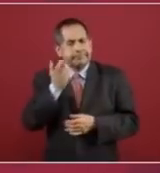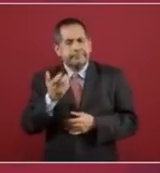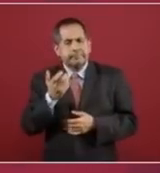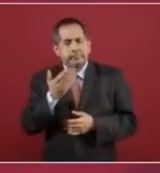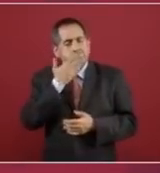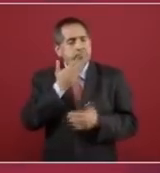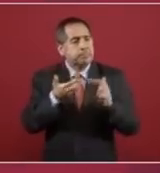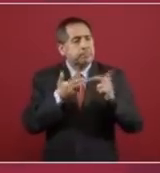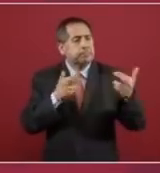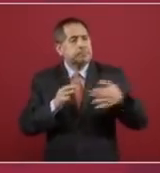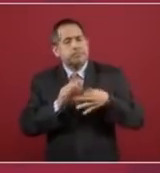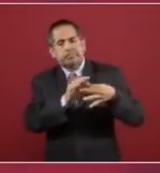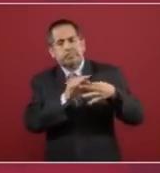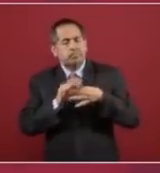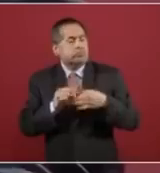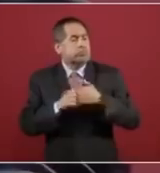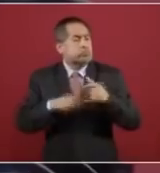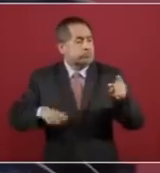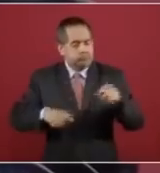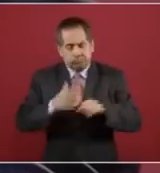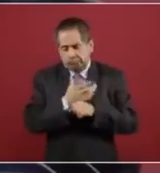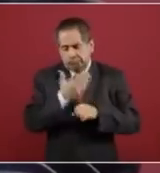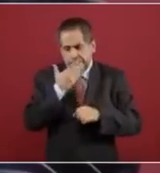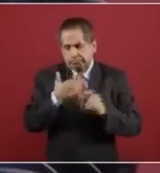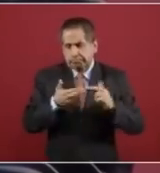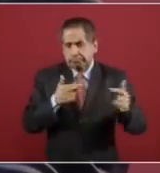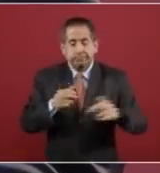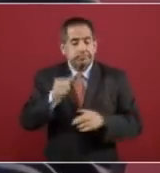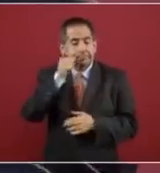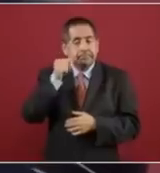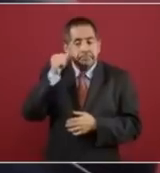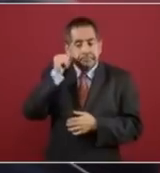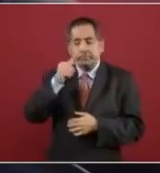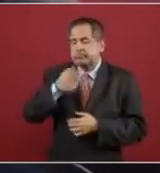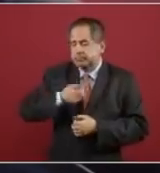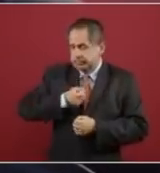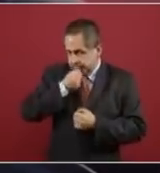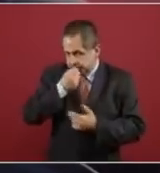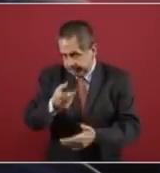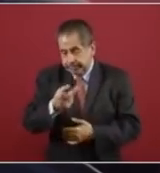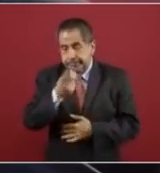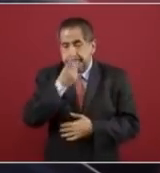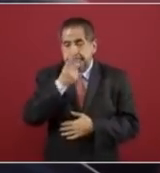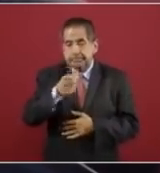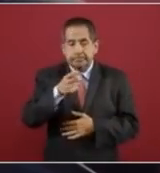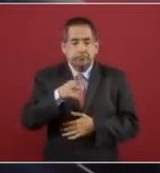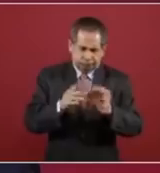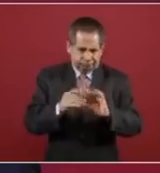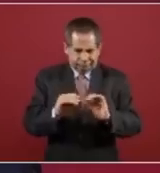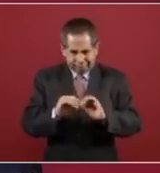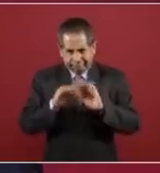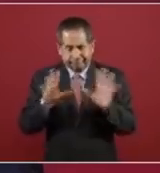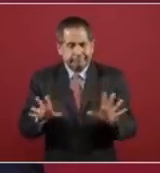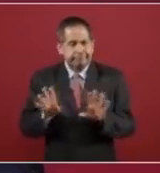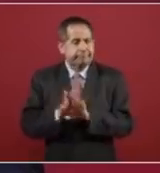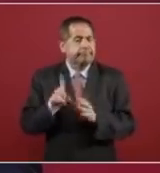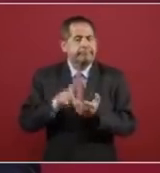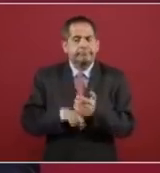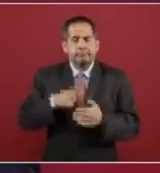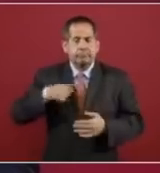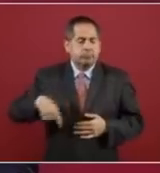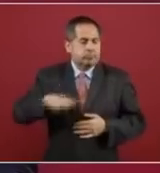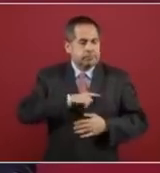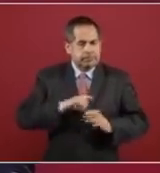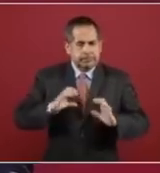buena relación con el gobierno de Estados Unidos. Ayer se lo expresé a los legisladores, que hemos